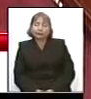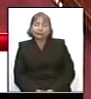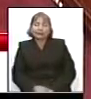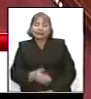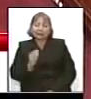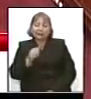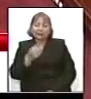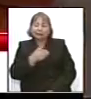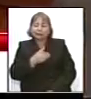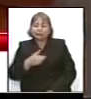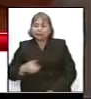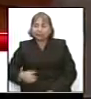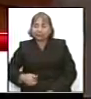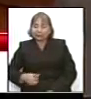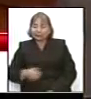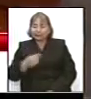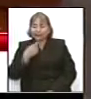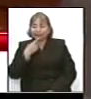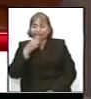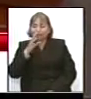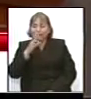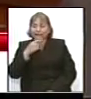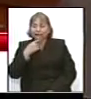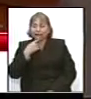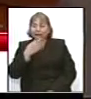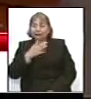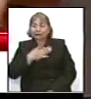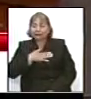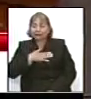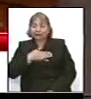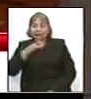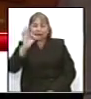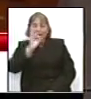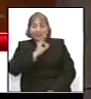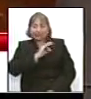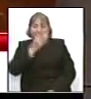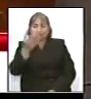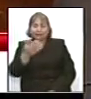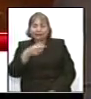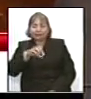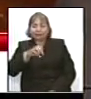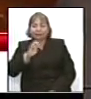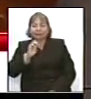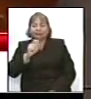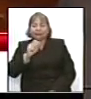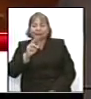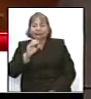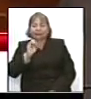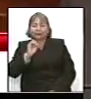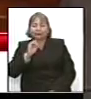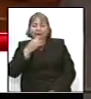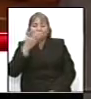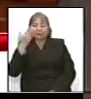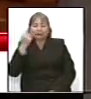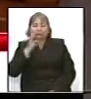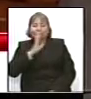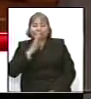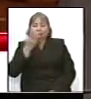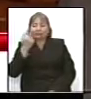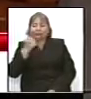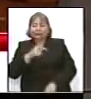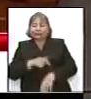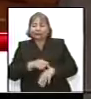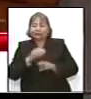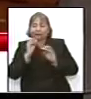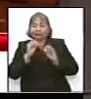Presidente, quería mencionar en realidad mi reconocimiento al congresista Petrosi, porque ya este proyecto lo habíamos, me parece, conversado en alguna otra